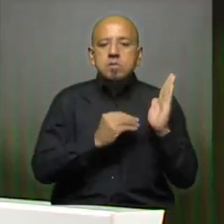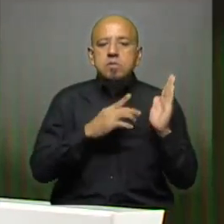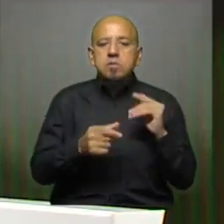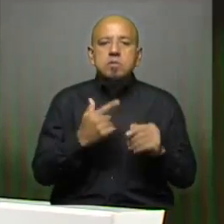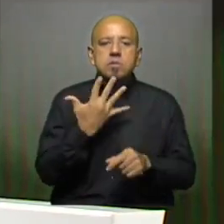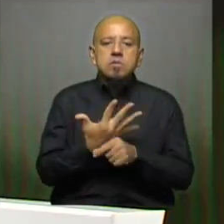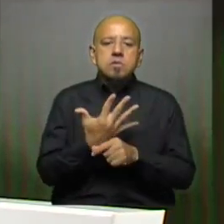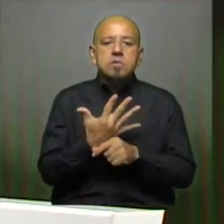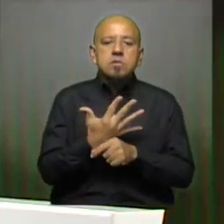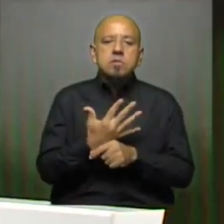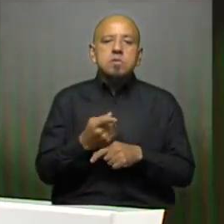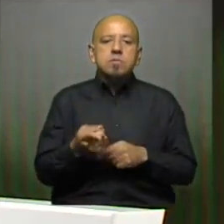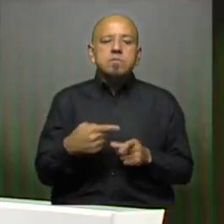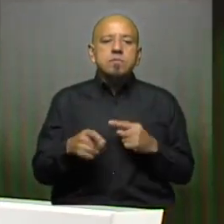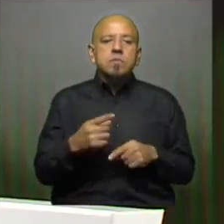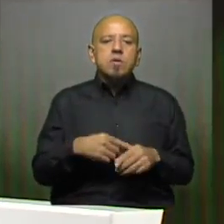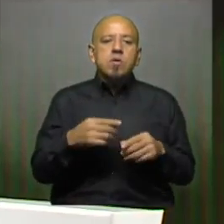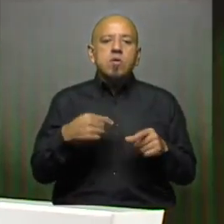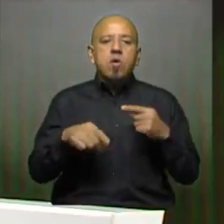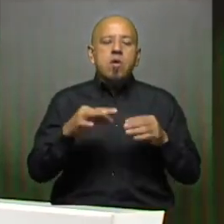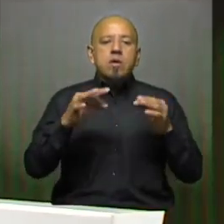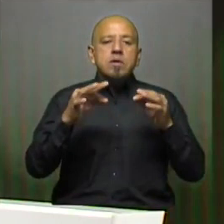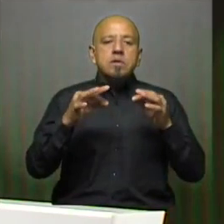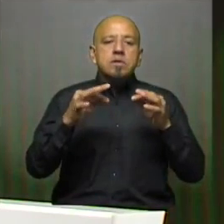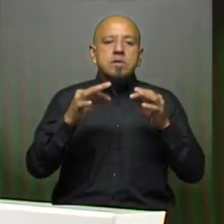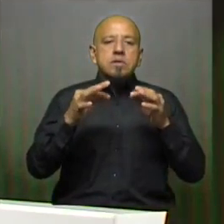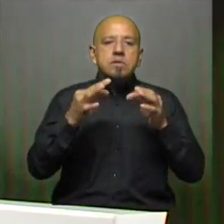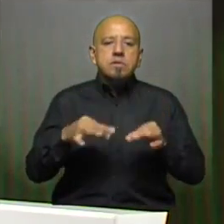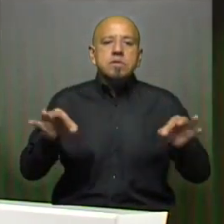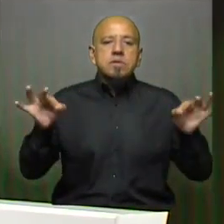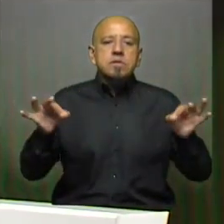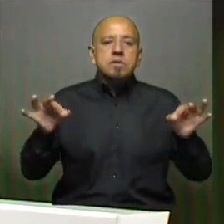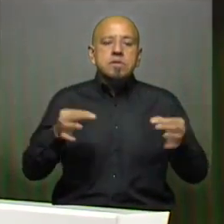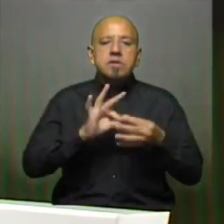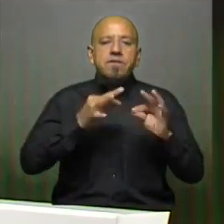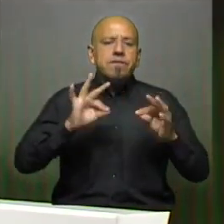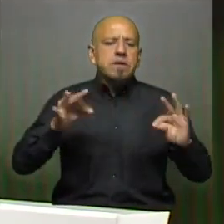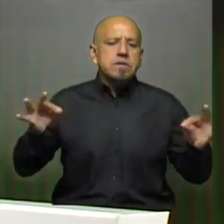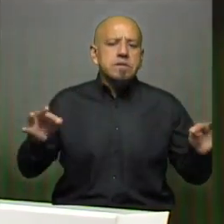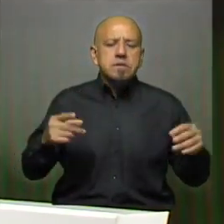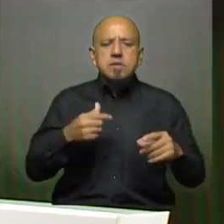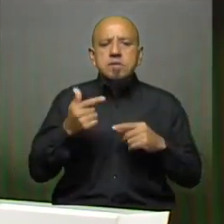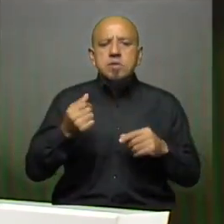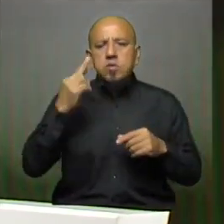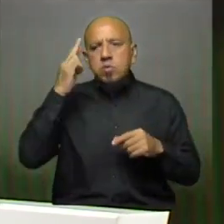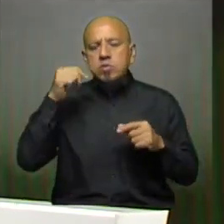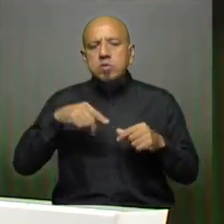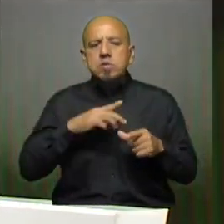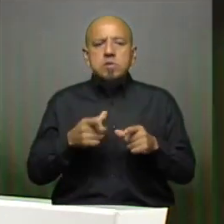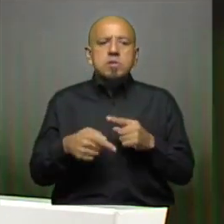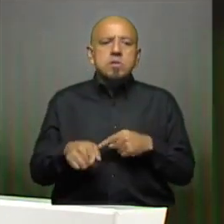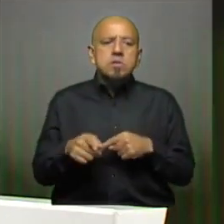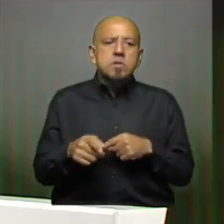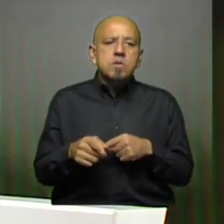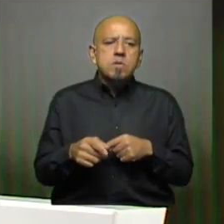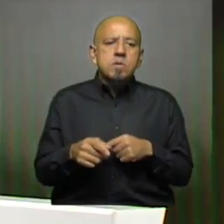5 episodios, que obviamente dejó un montón de frases afuera, porque seguro que cualquiera que esté pensando en frases que se han dicho uruguayos y uruguayas va a encontrar,